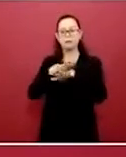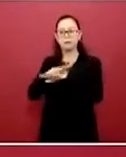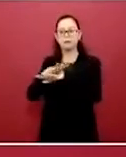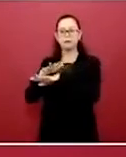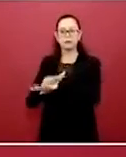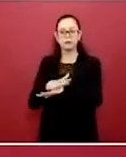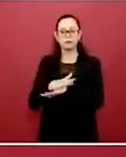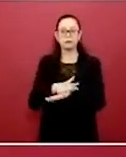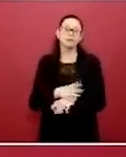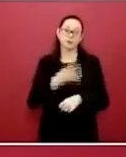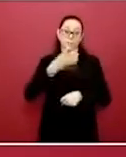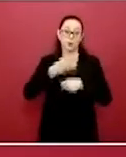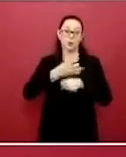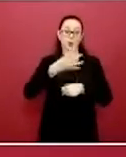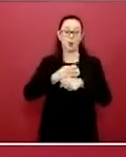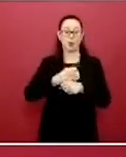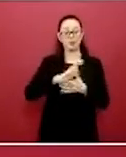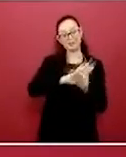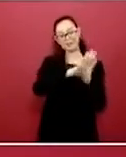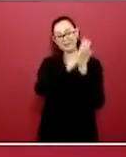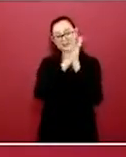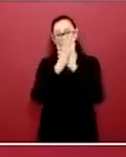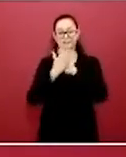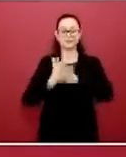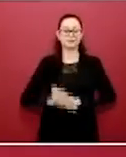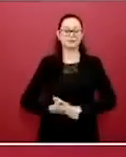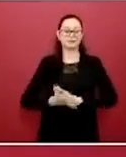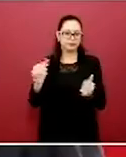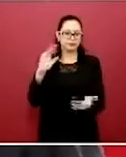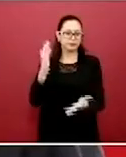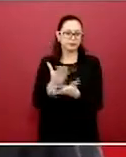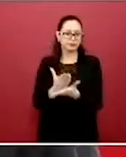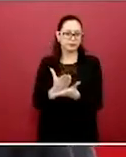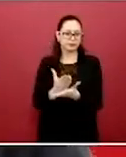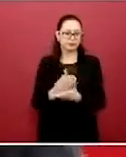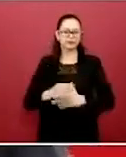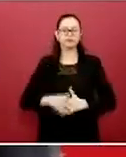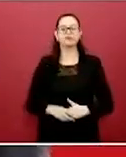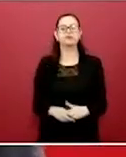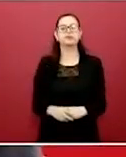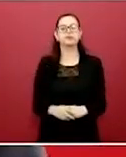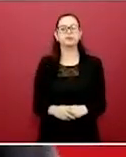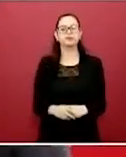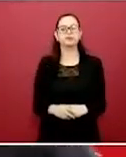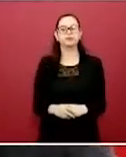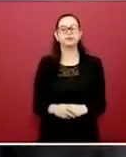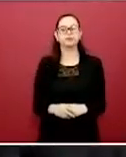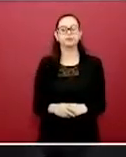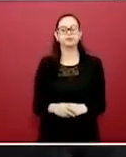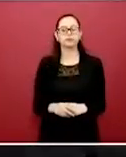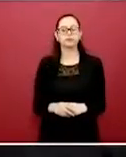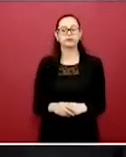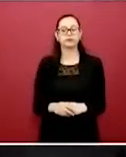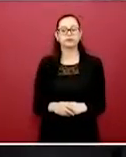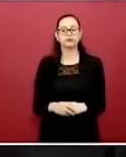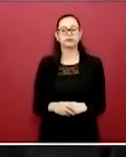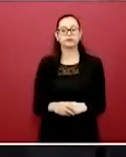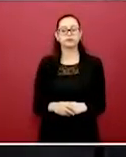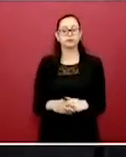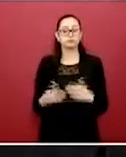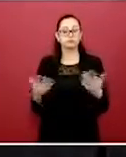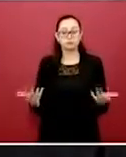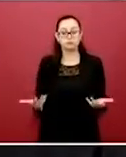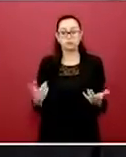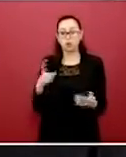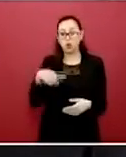llevando a cabo, la cuarta transformación de la vida pública. No se va a entregar apoyo